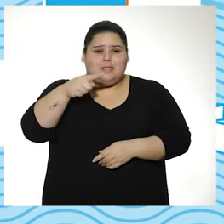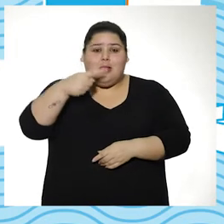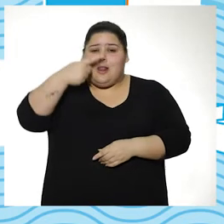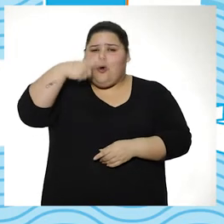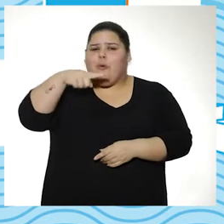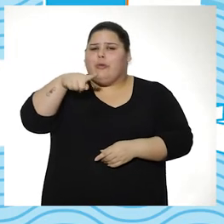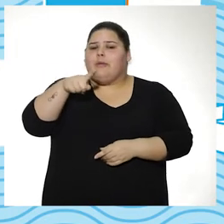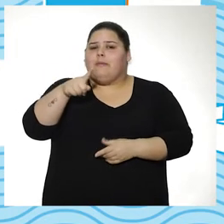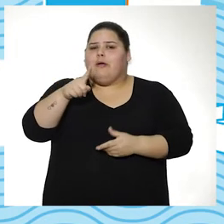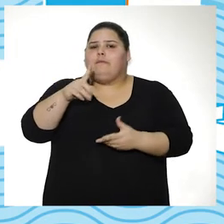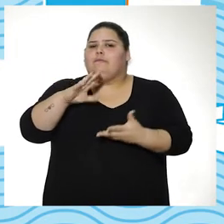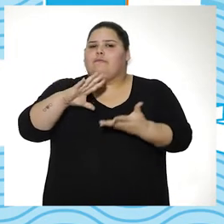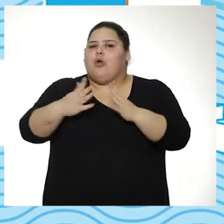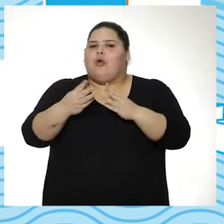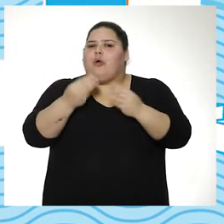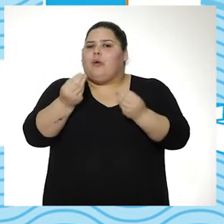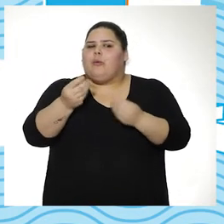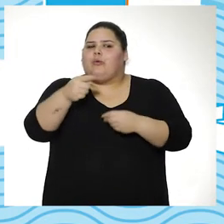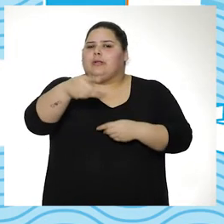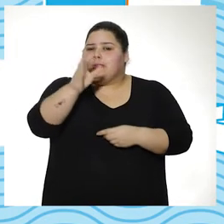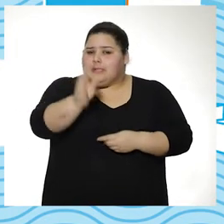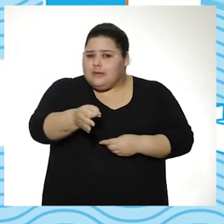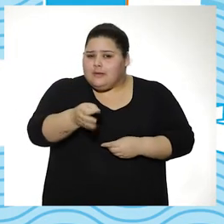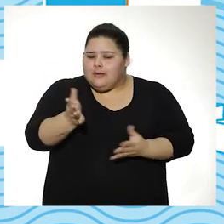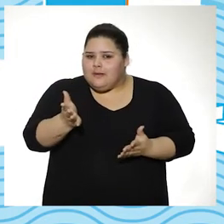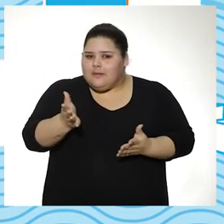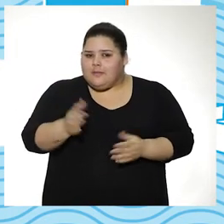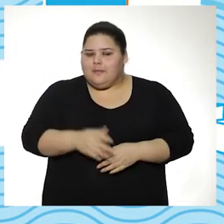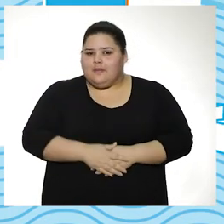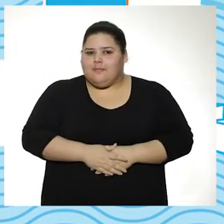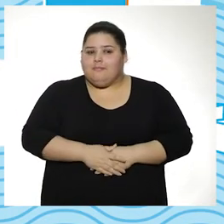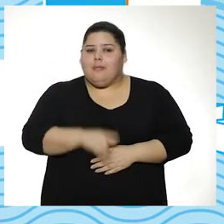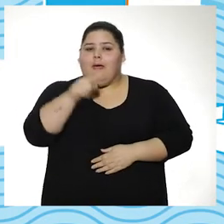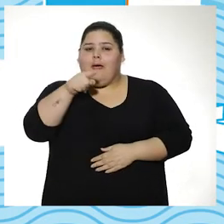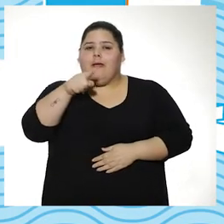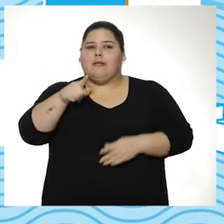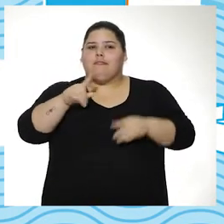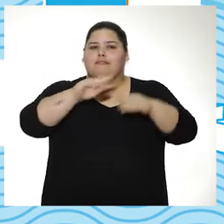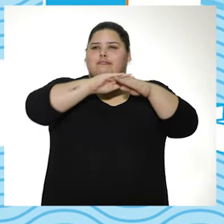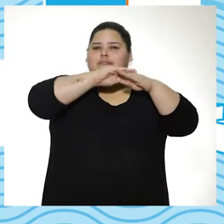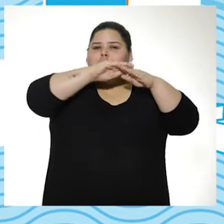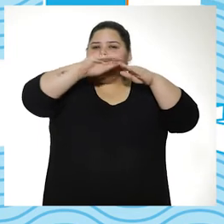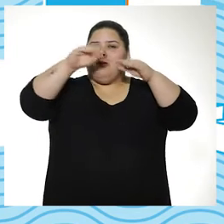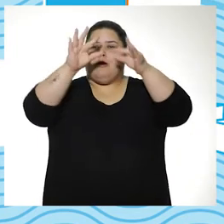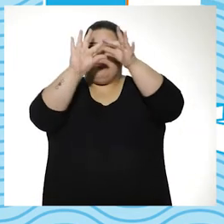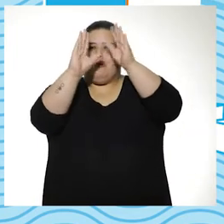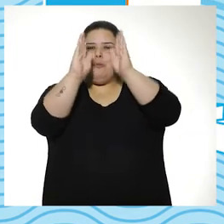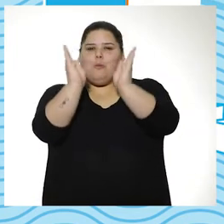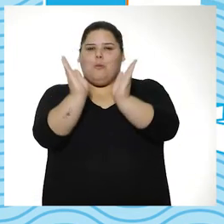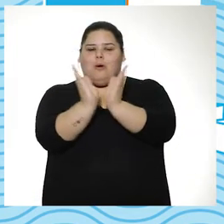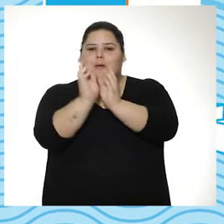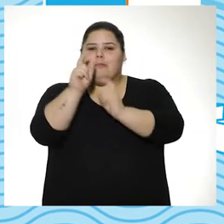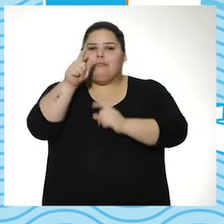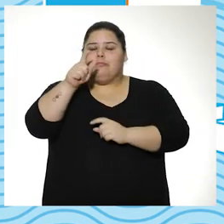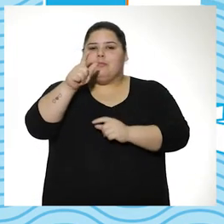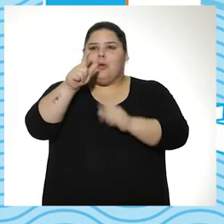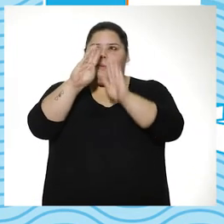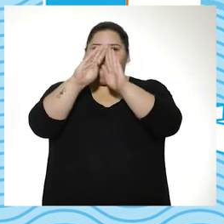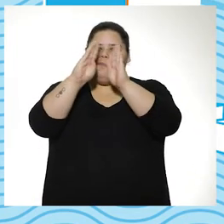5 veces y la última vez, ¿saben cómo lo hizo? Ahí, colgando de una